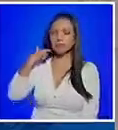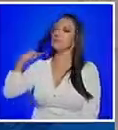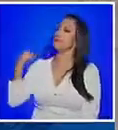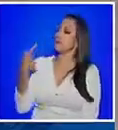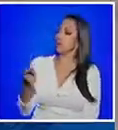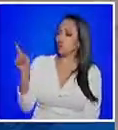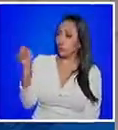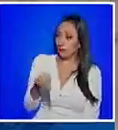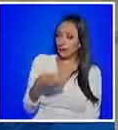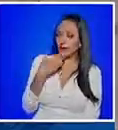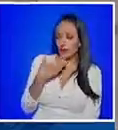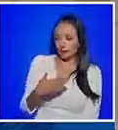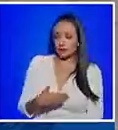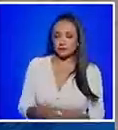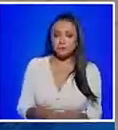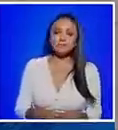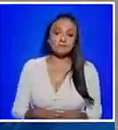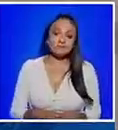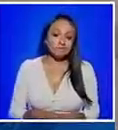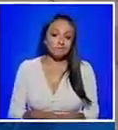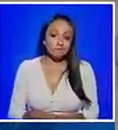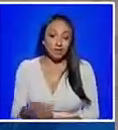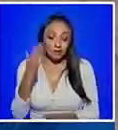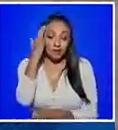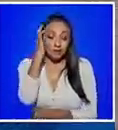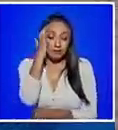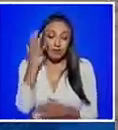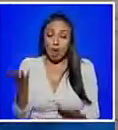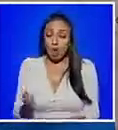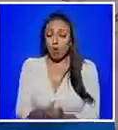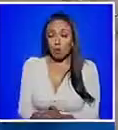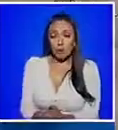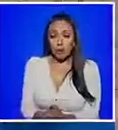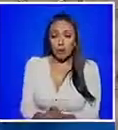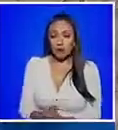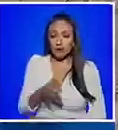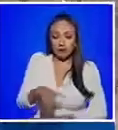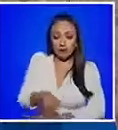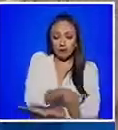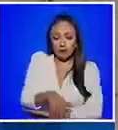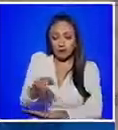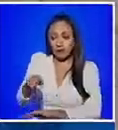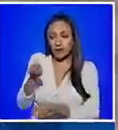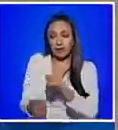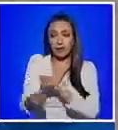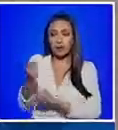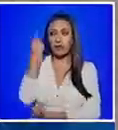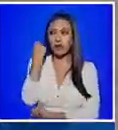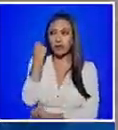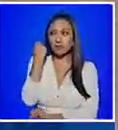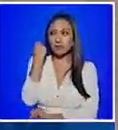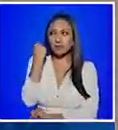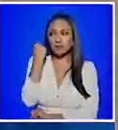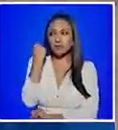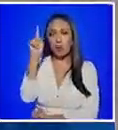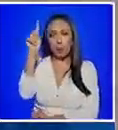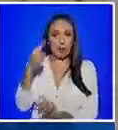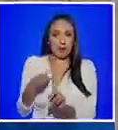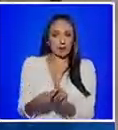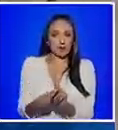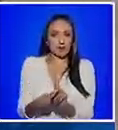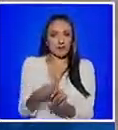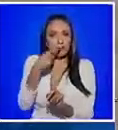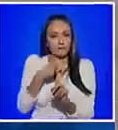nuestro llamado. Es bastante preocupante ver ya que la calle está en mal estado desde hace aproximadamente un mes.